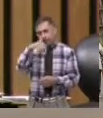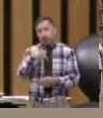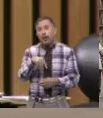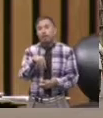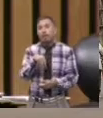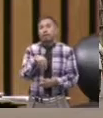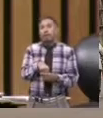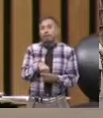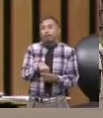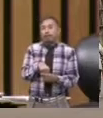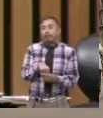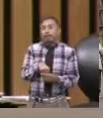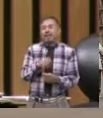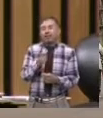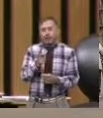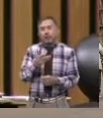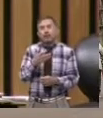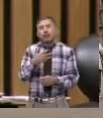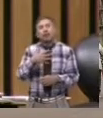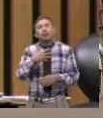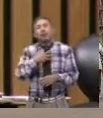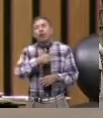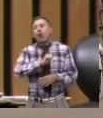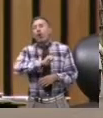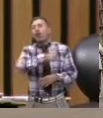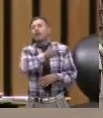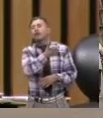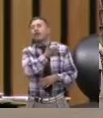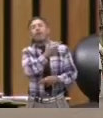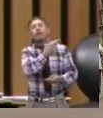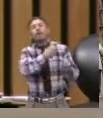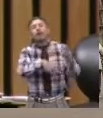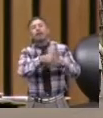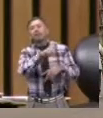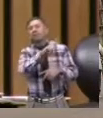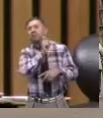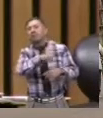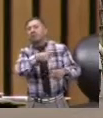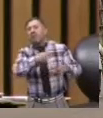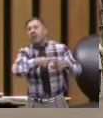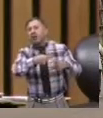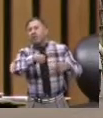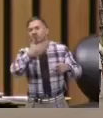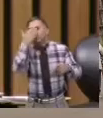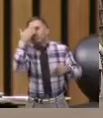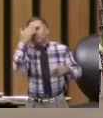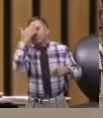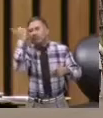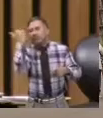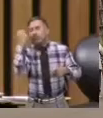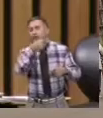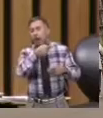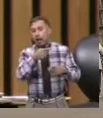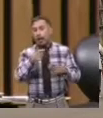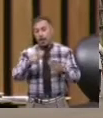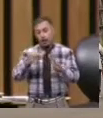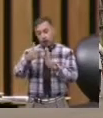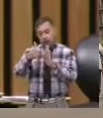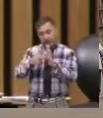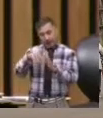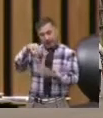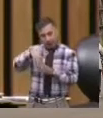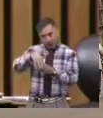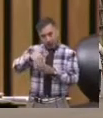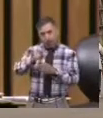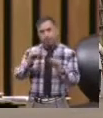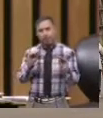dinero que se recibió de manos desconocidas, por tanto, de fuentes ilícitas desde el punto de vista de la norma electoral que existe,